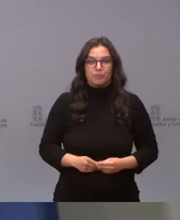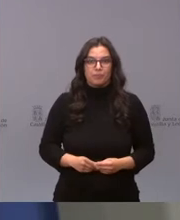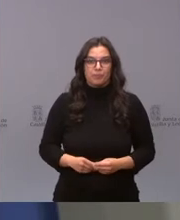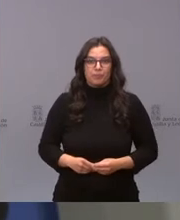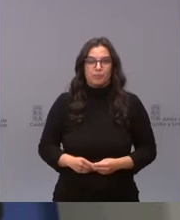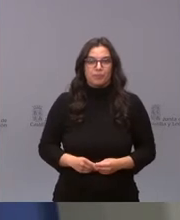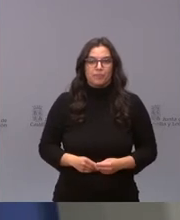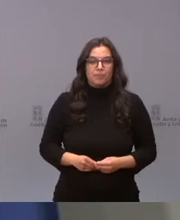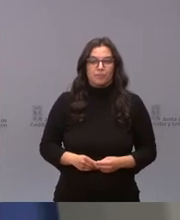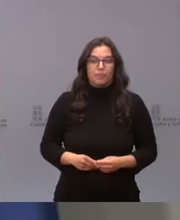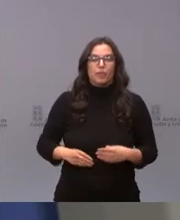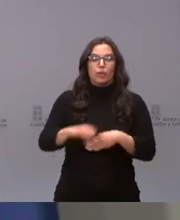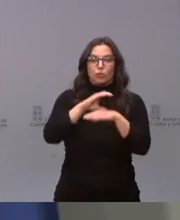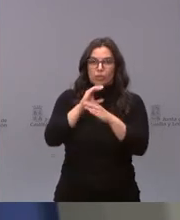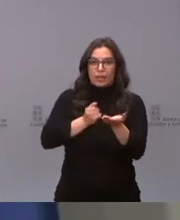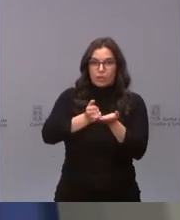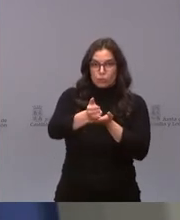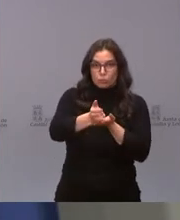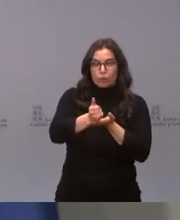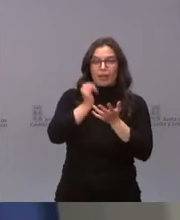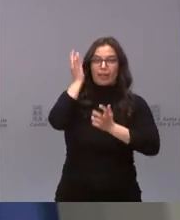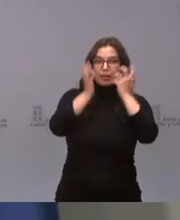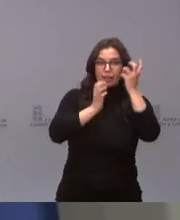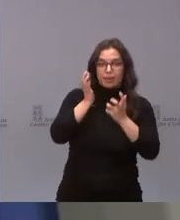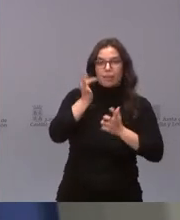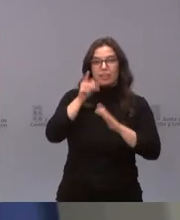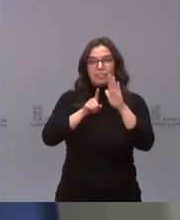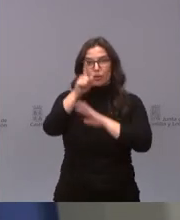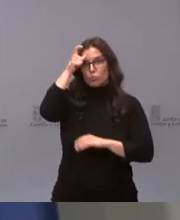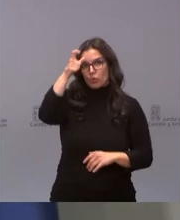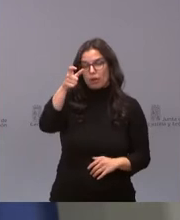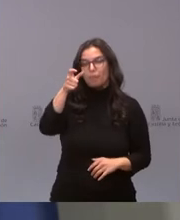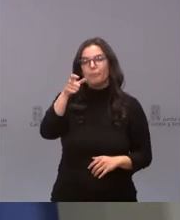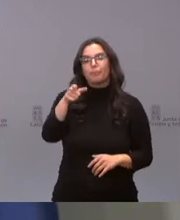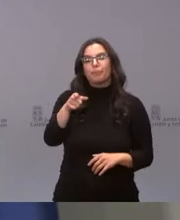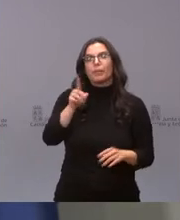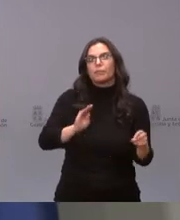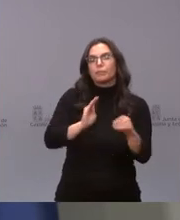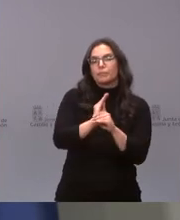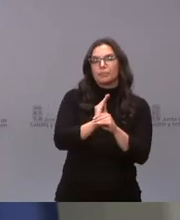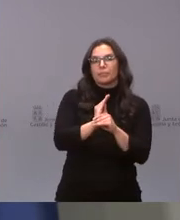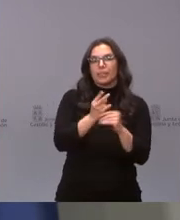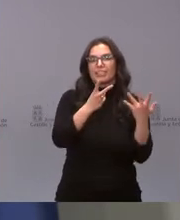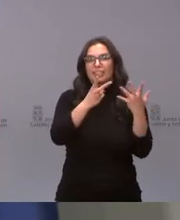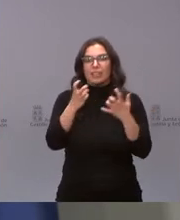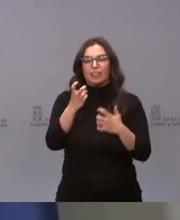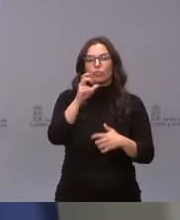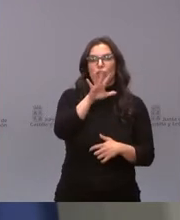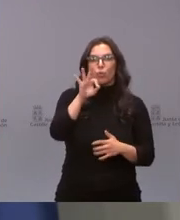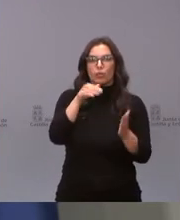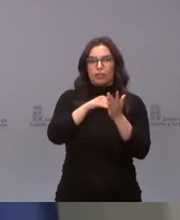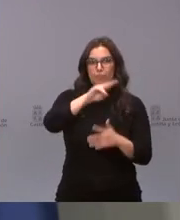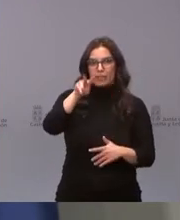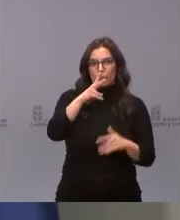2021. La Consejería de Agricultura, Ganadería y de Desarrollo Rural va a invertir más de 750.000